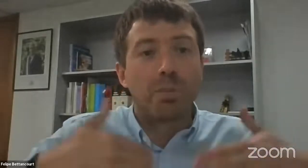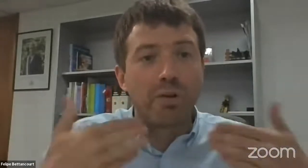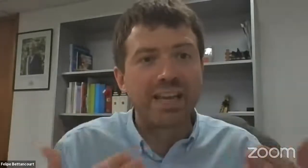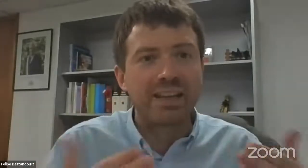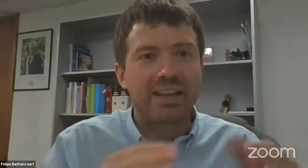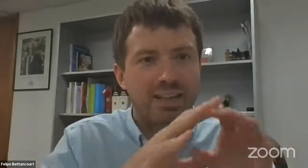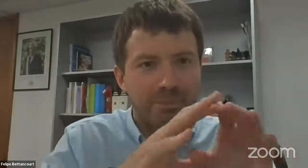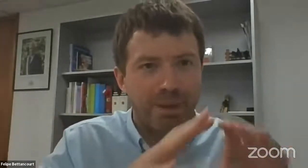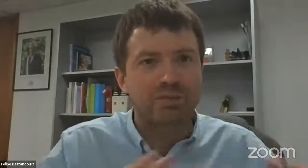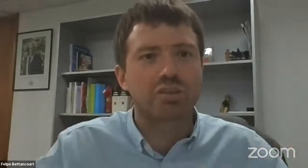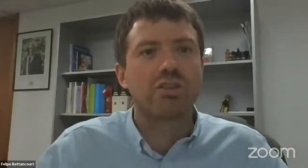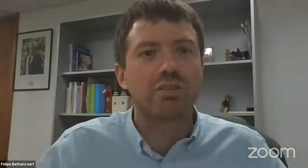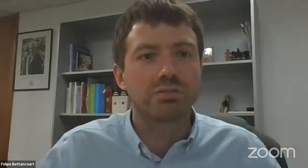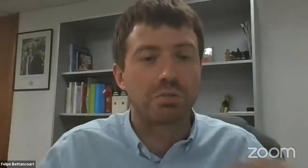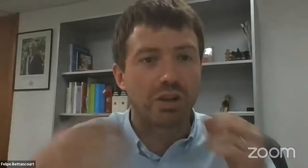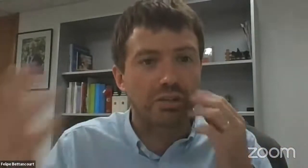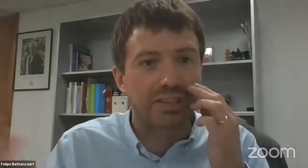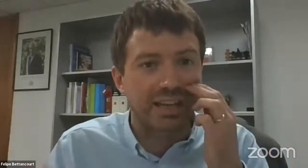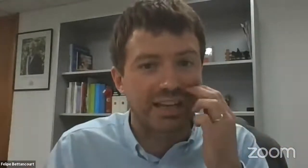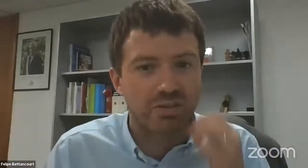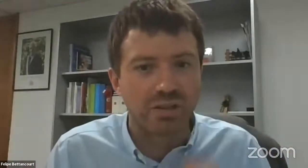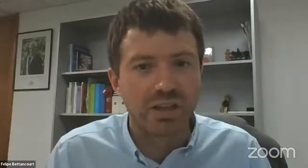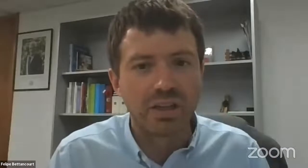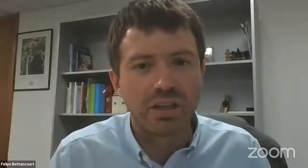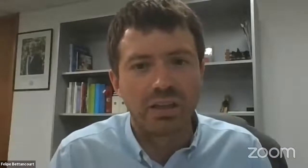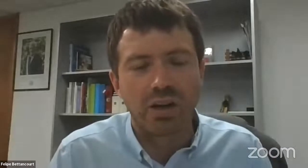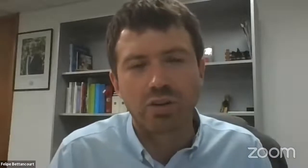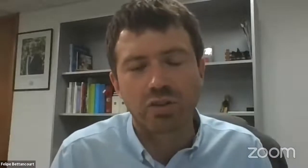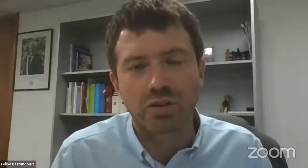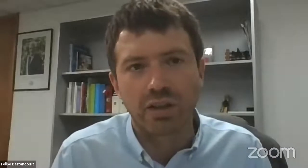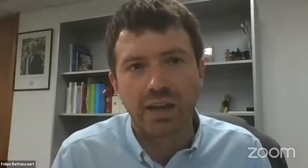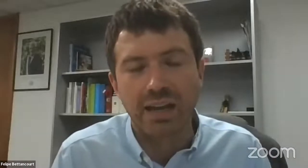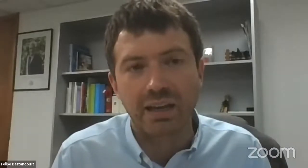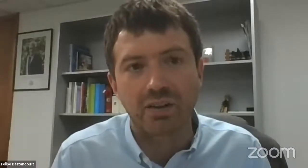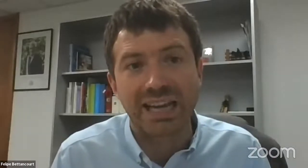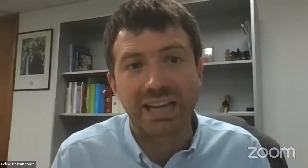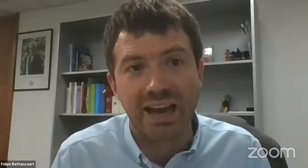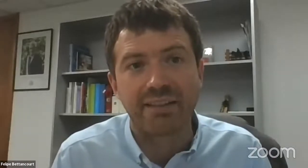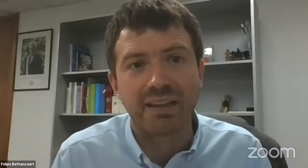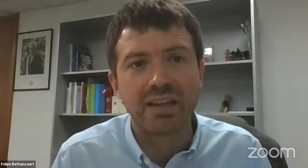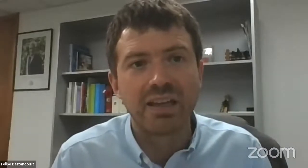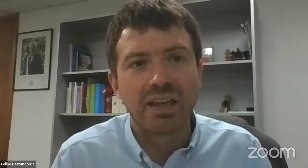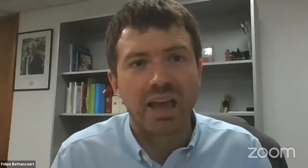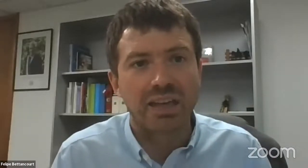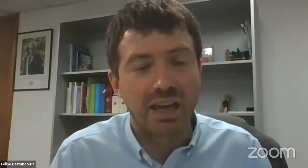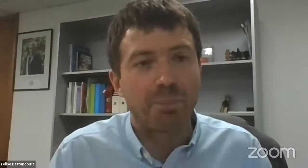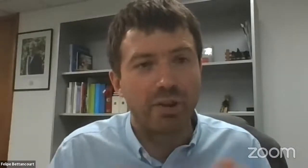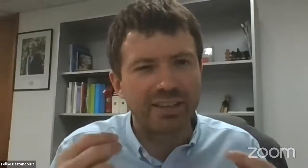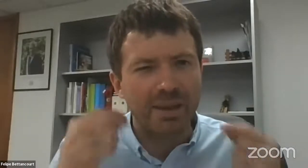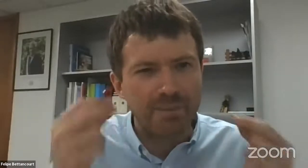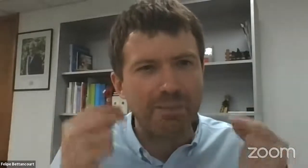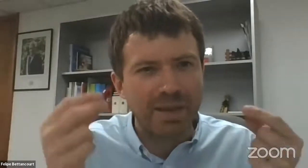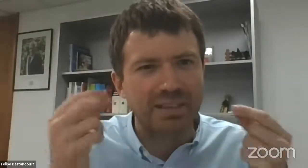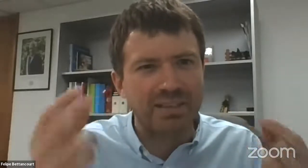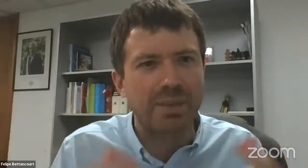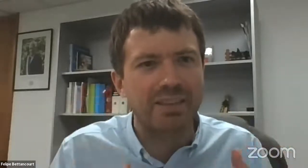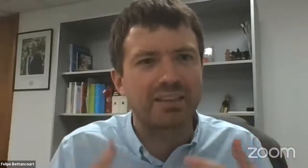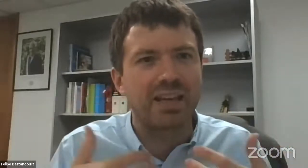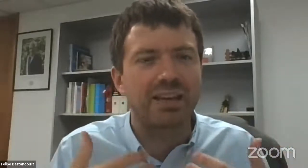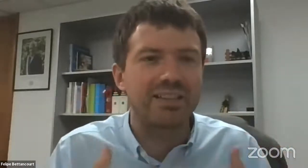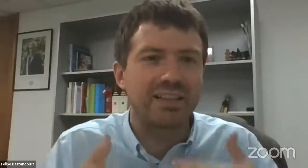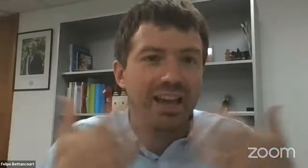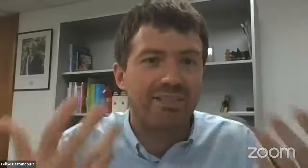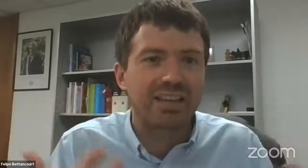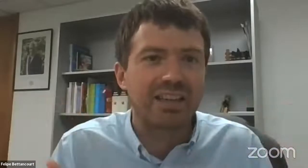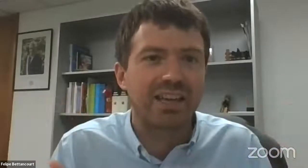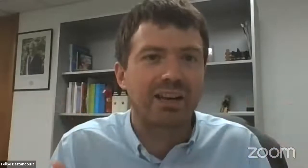promover esa expansión como yo les contaba el caso de los cursos regionales creo que es clave y el poder también participar